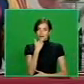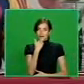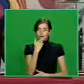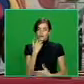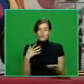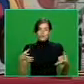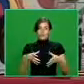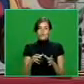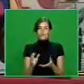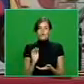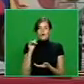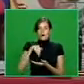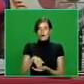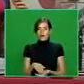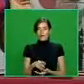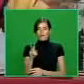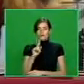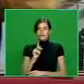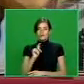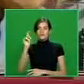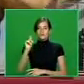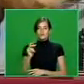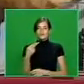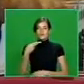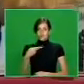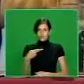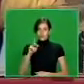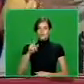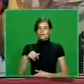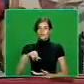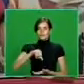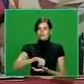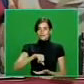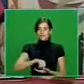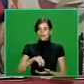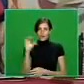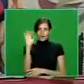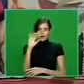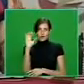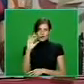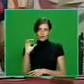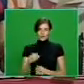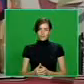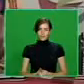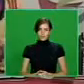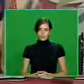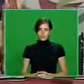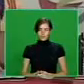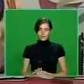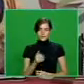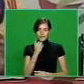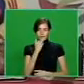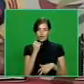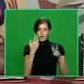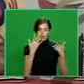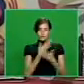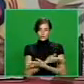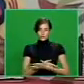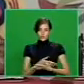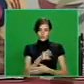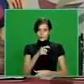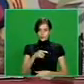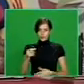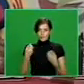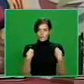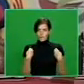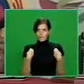aragua Valles del tuy higuerote y en el centro de la gran Caracas ahí hay como 8 millones de habitantes